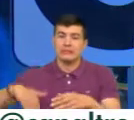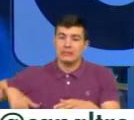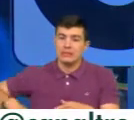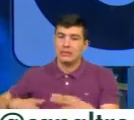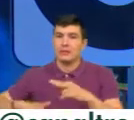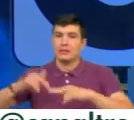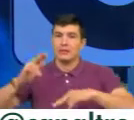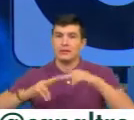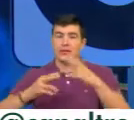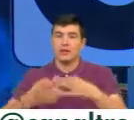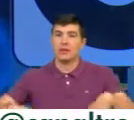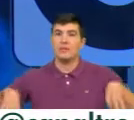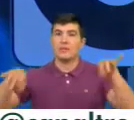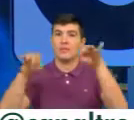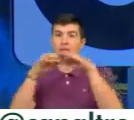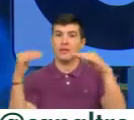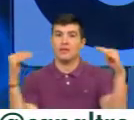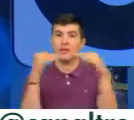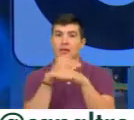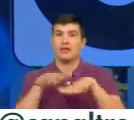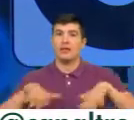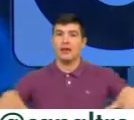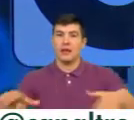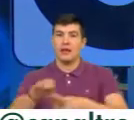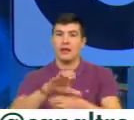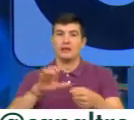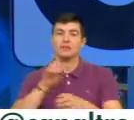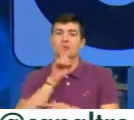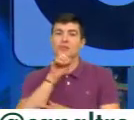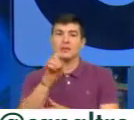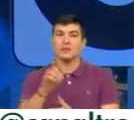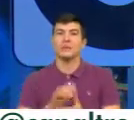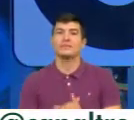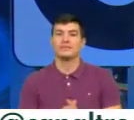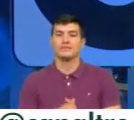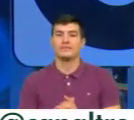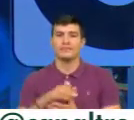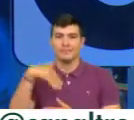más importantes para la movilidad del área metropolitana de Bucaramanga. Hasta entonces.